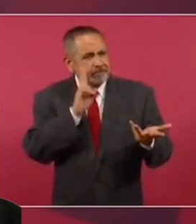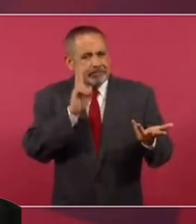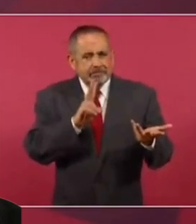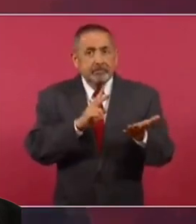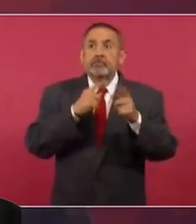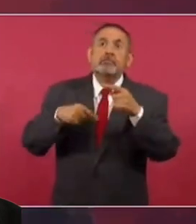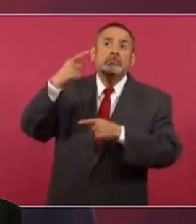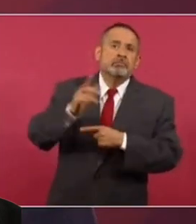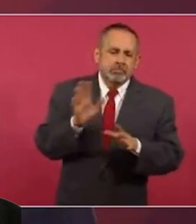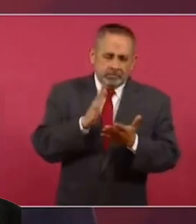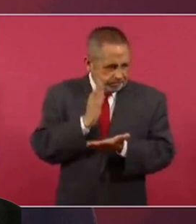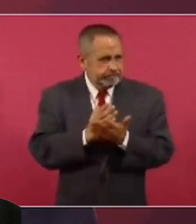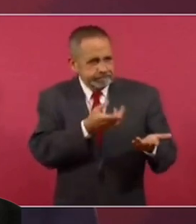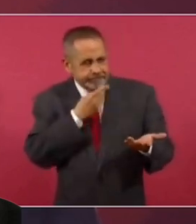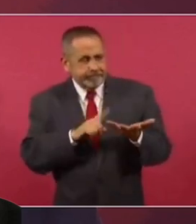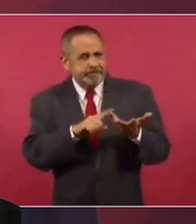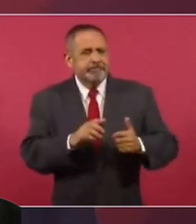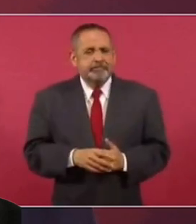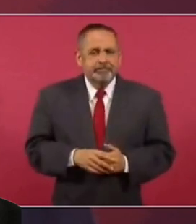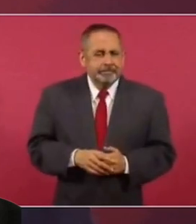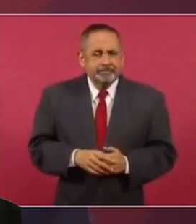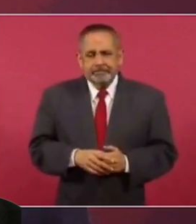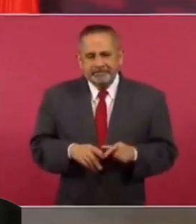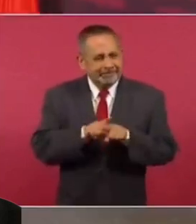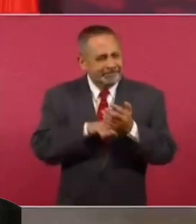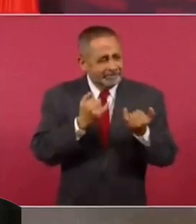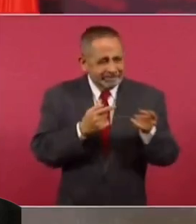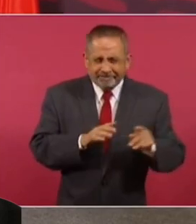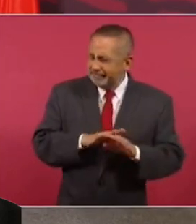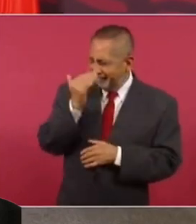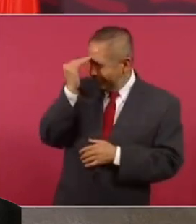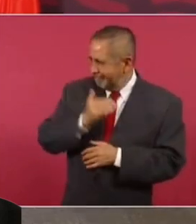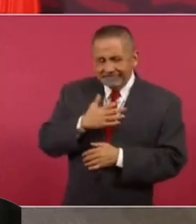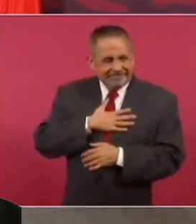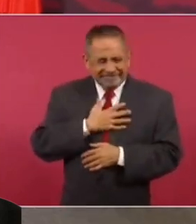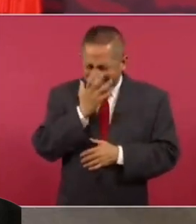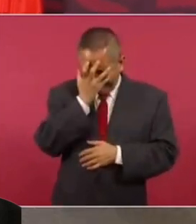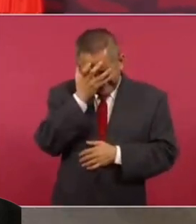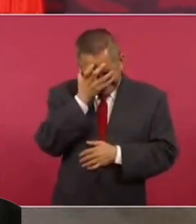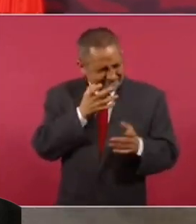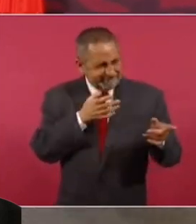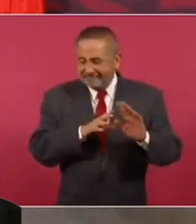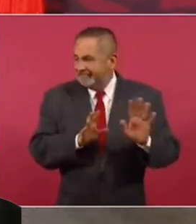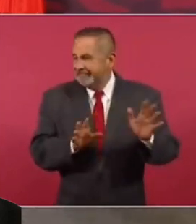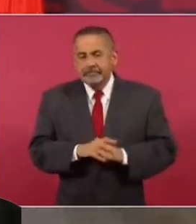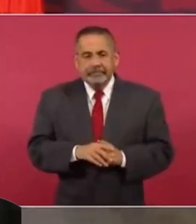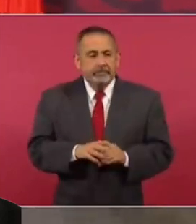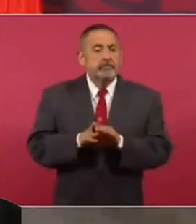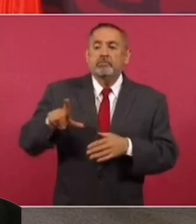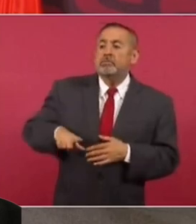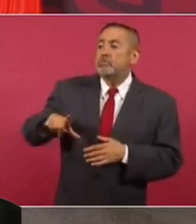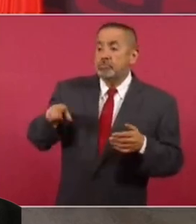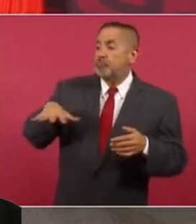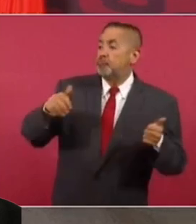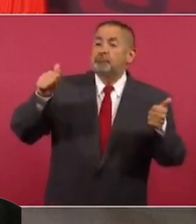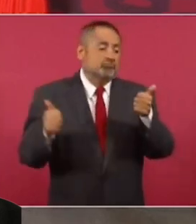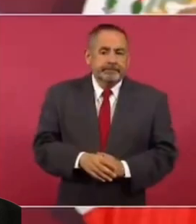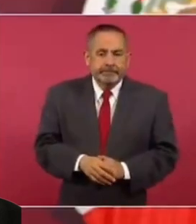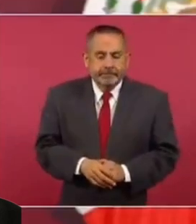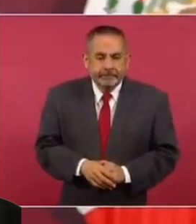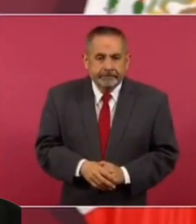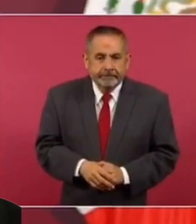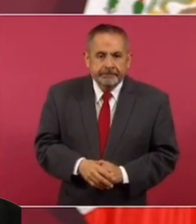repitan esos hechos, ¿no?, tan deleznables, vergonzosos, de que el gobierno se pone al servicio de la